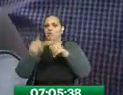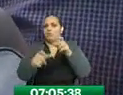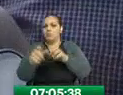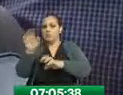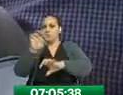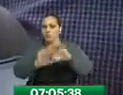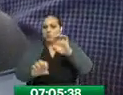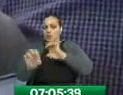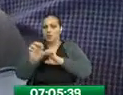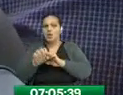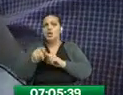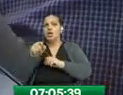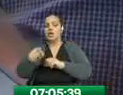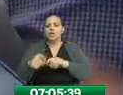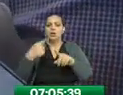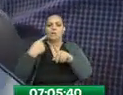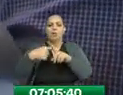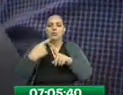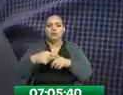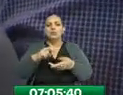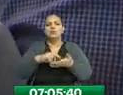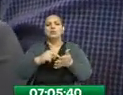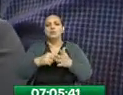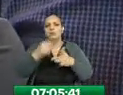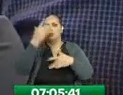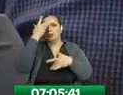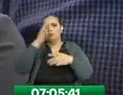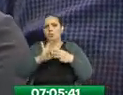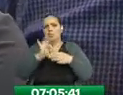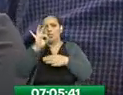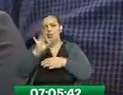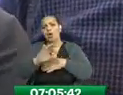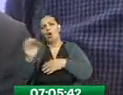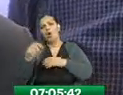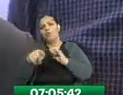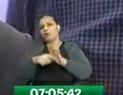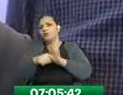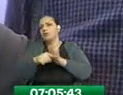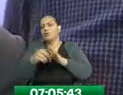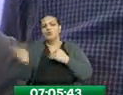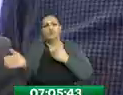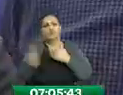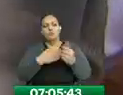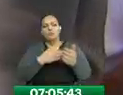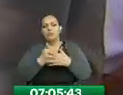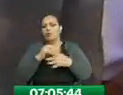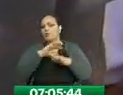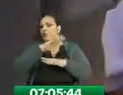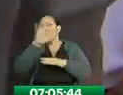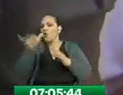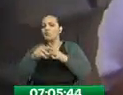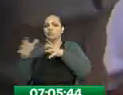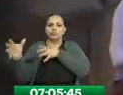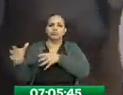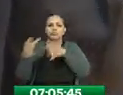o negativo, todos van a ir a cuarentena en un hotel a costa de ellos. Informó Julio César Saona.